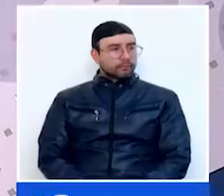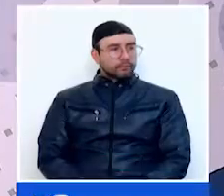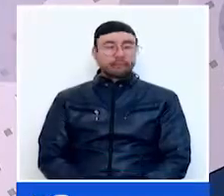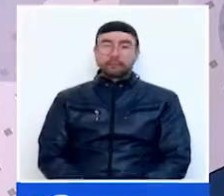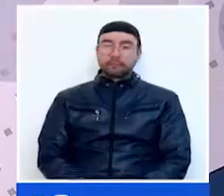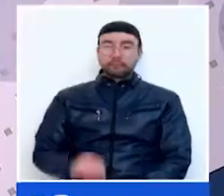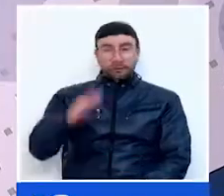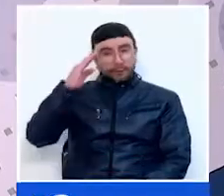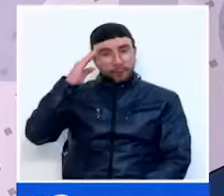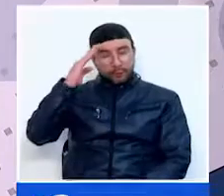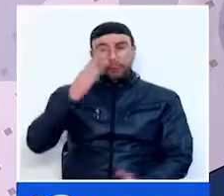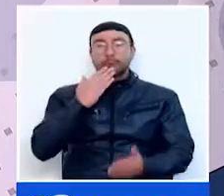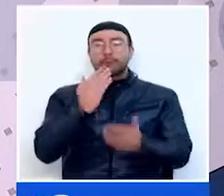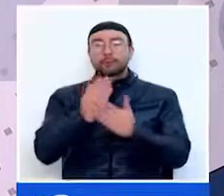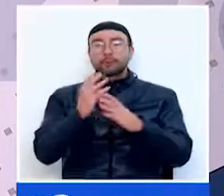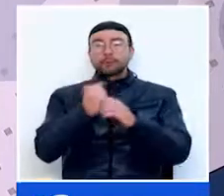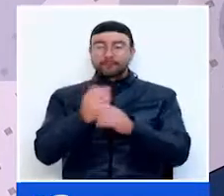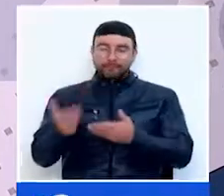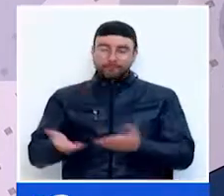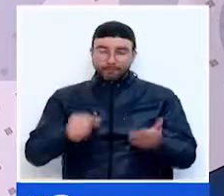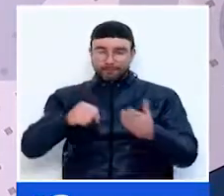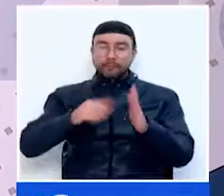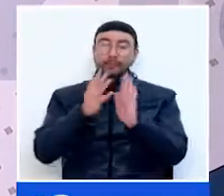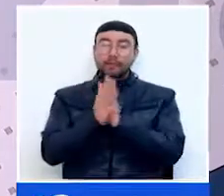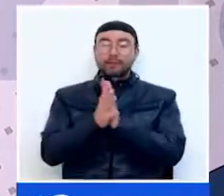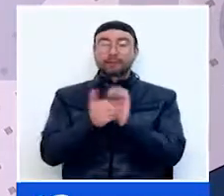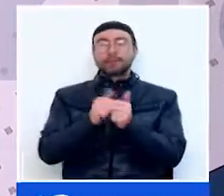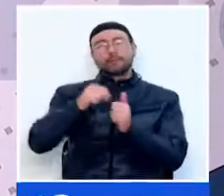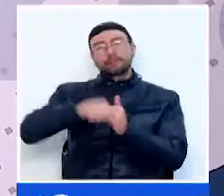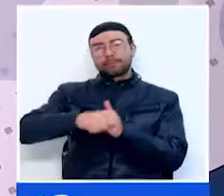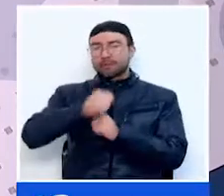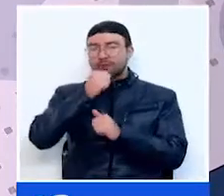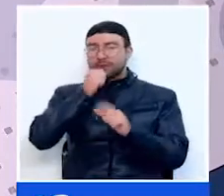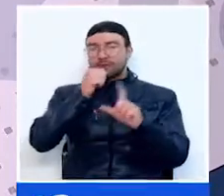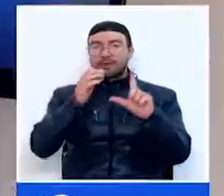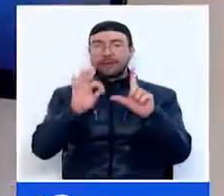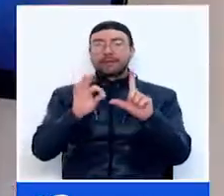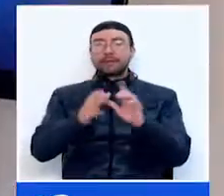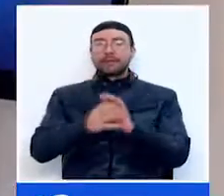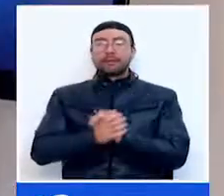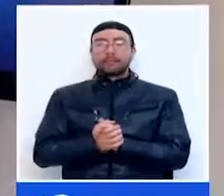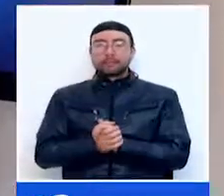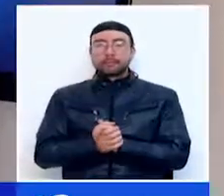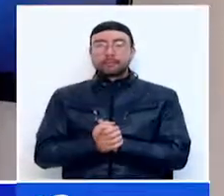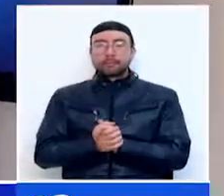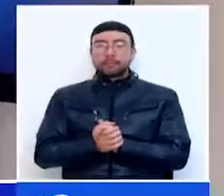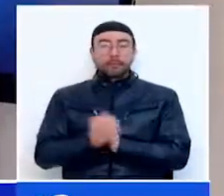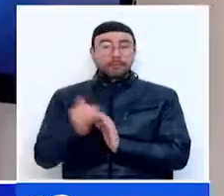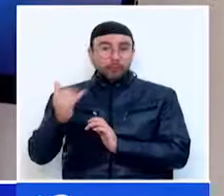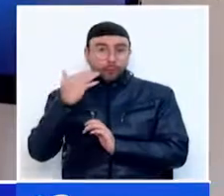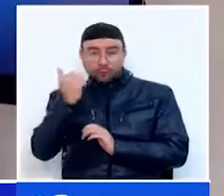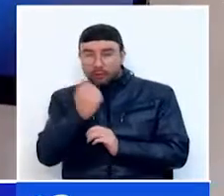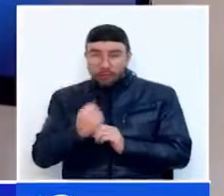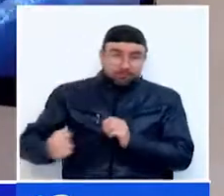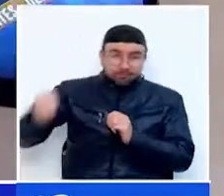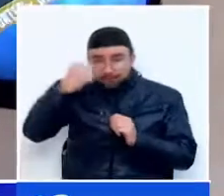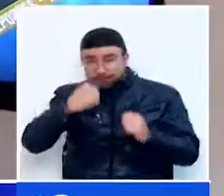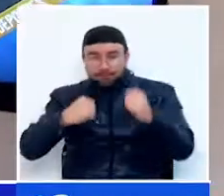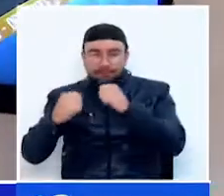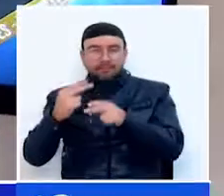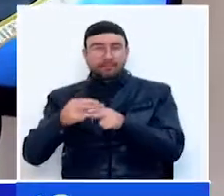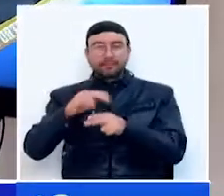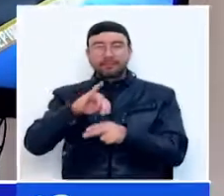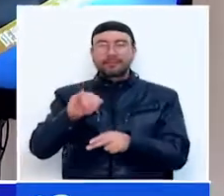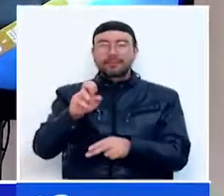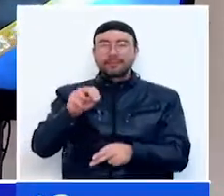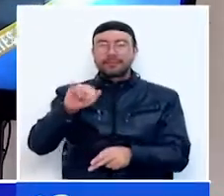Hola, ¿qué tal? Muy buenas noches. Bienvenidos a la información deportiva en Telecafé Noticias. La boxeadora Jenny Arias, oriunda del municipio de